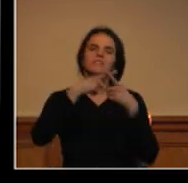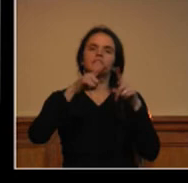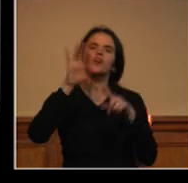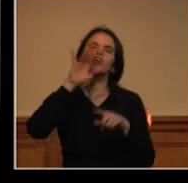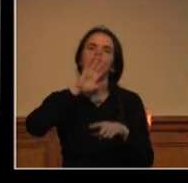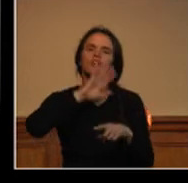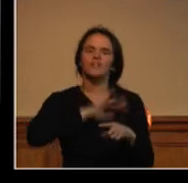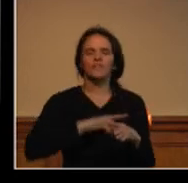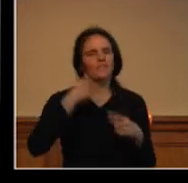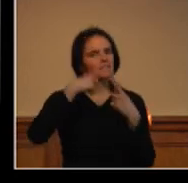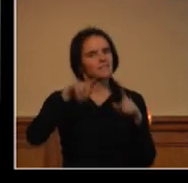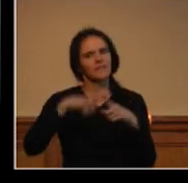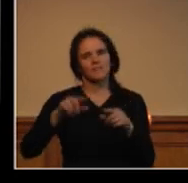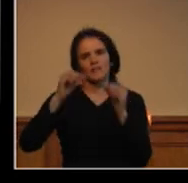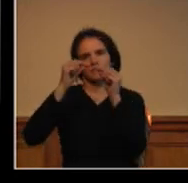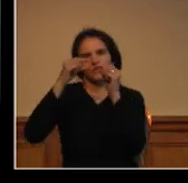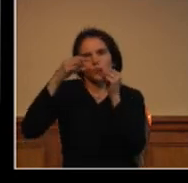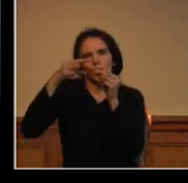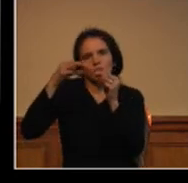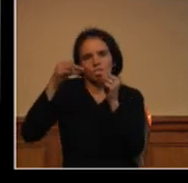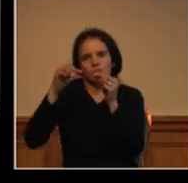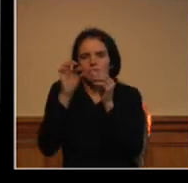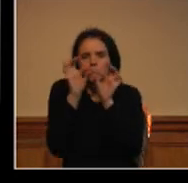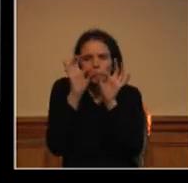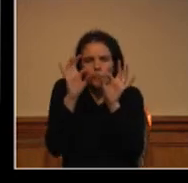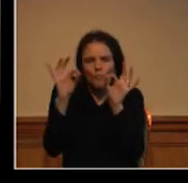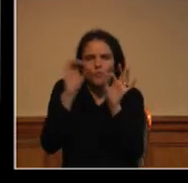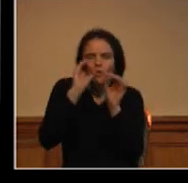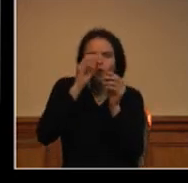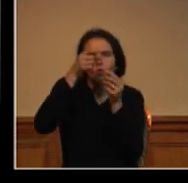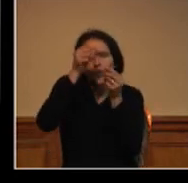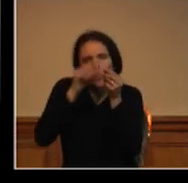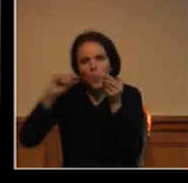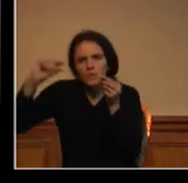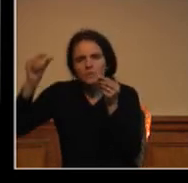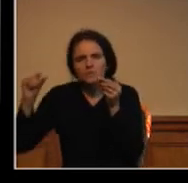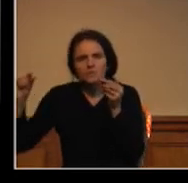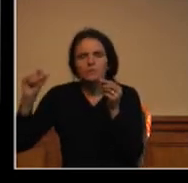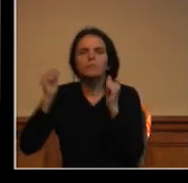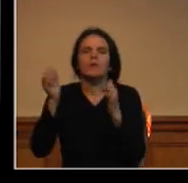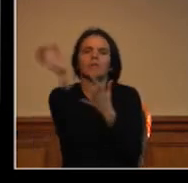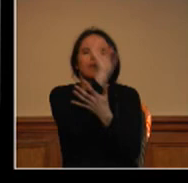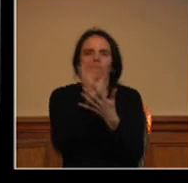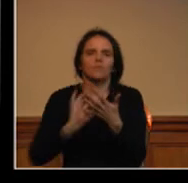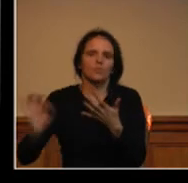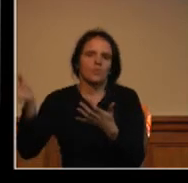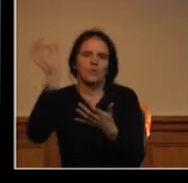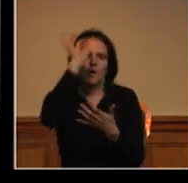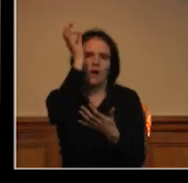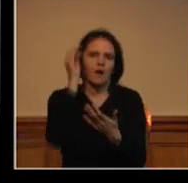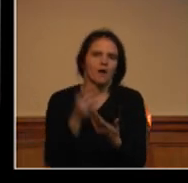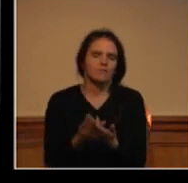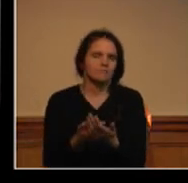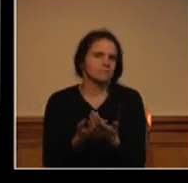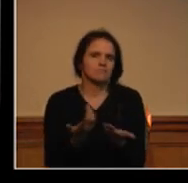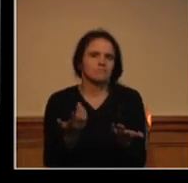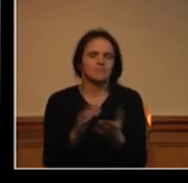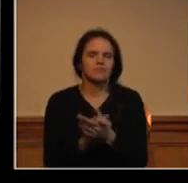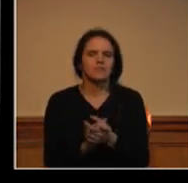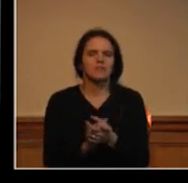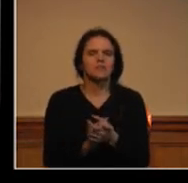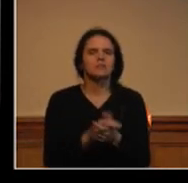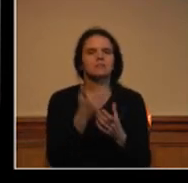y distintos grosores. Y ahí el niño puede desde dibujar, explorar la herramienta por sí solo,